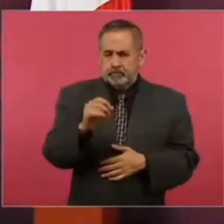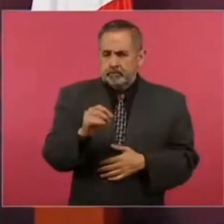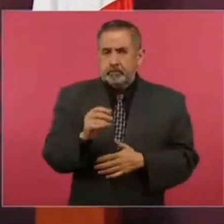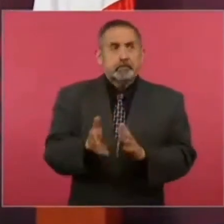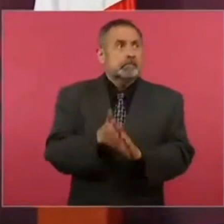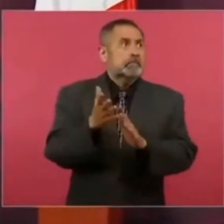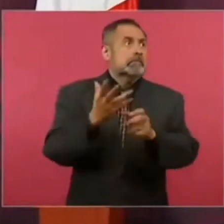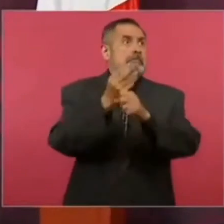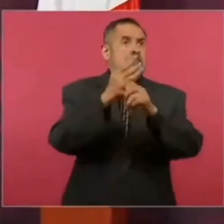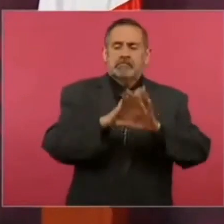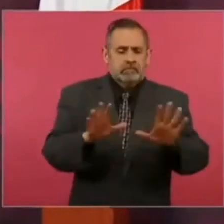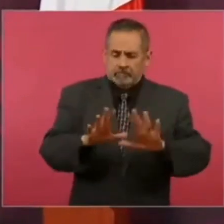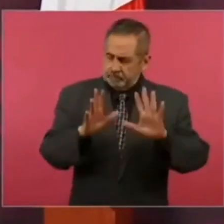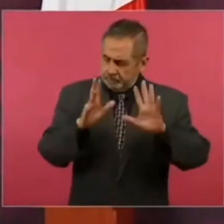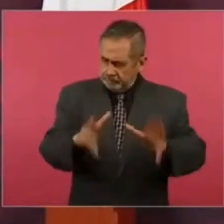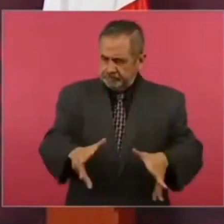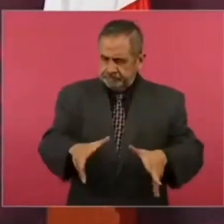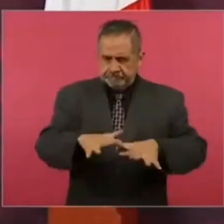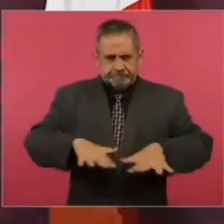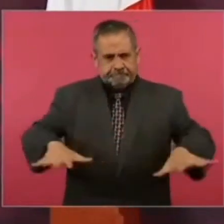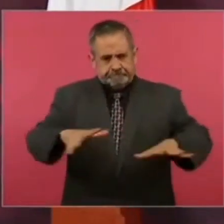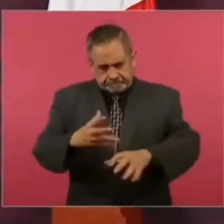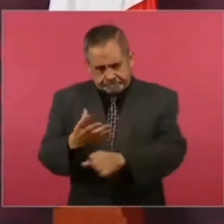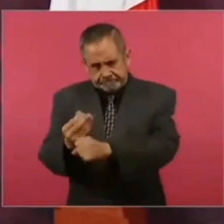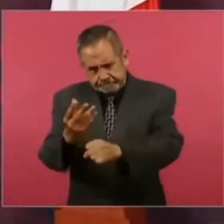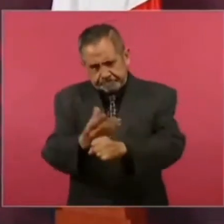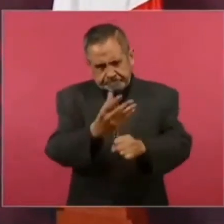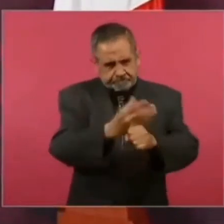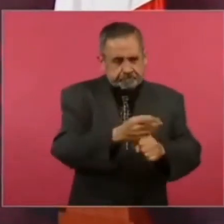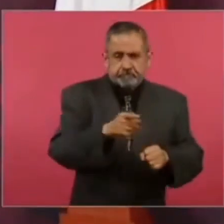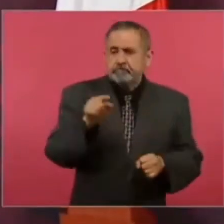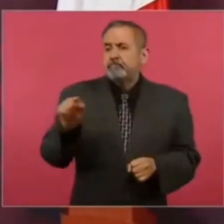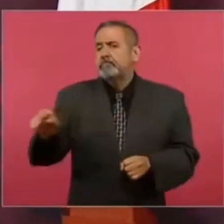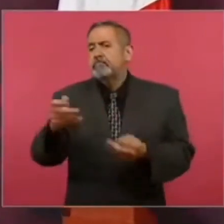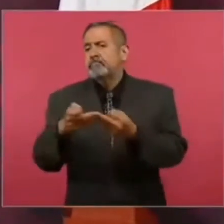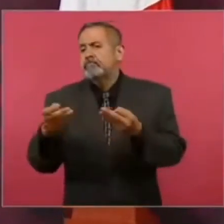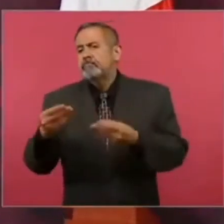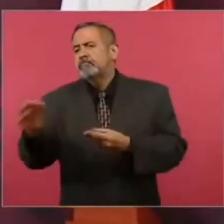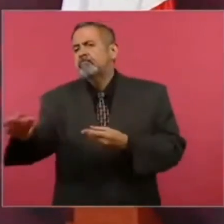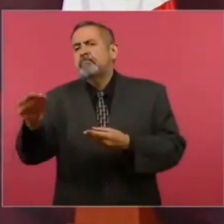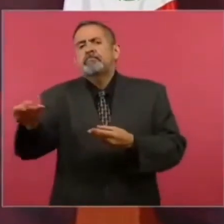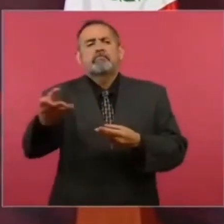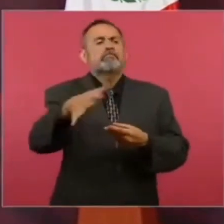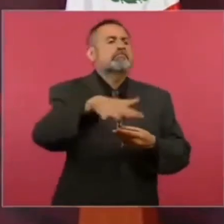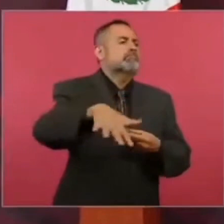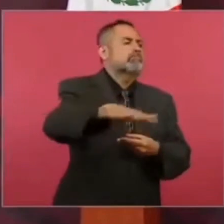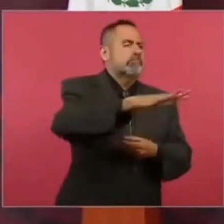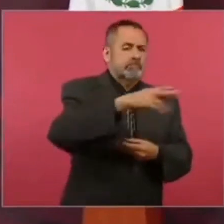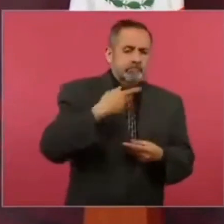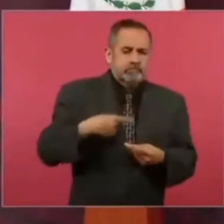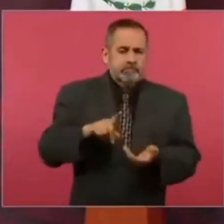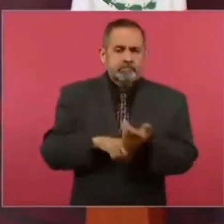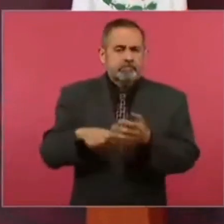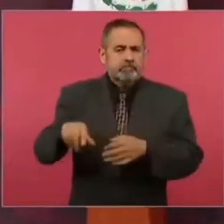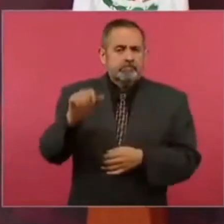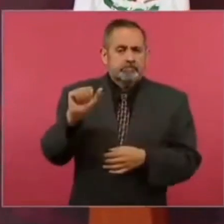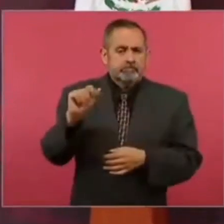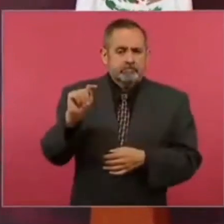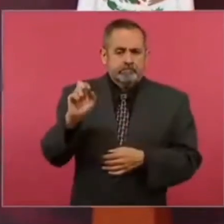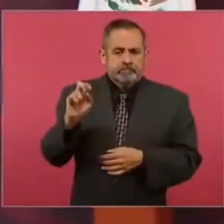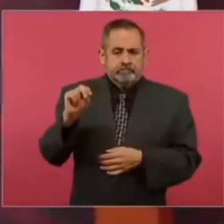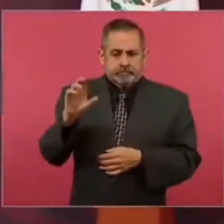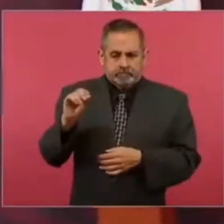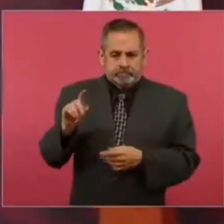le están devolviendo las tierras a los pueblos de Atenco,